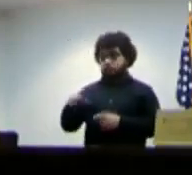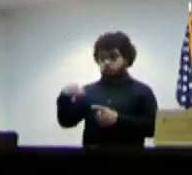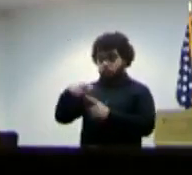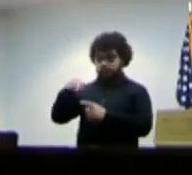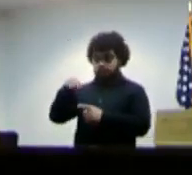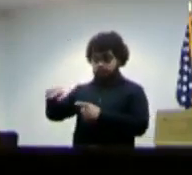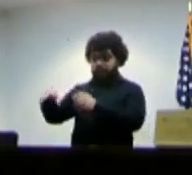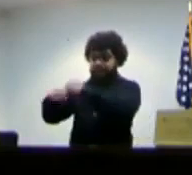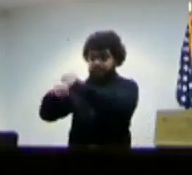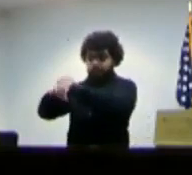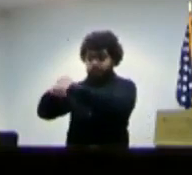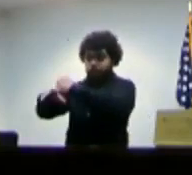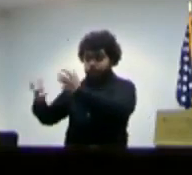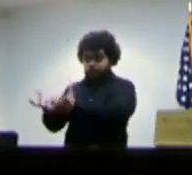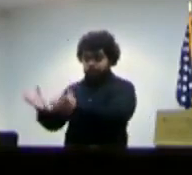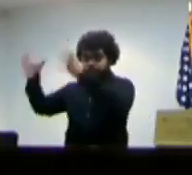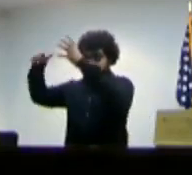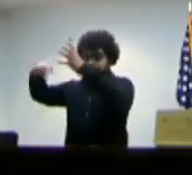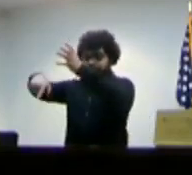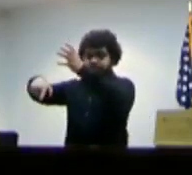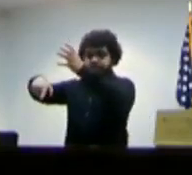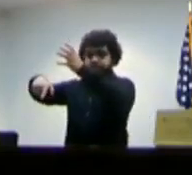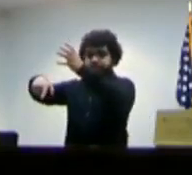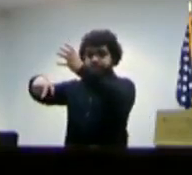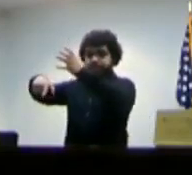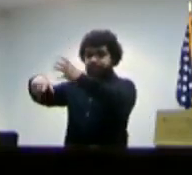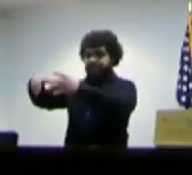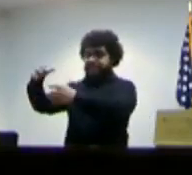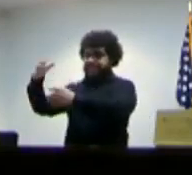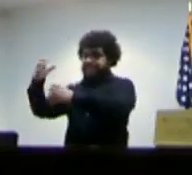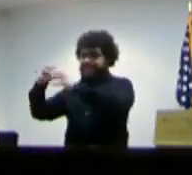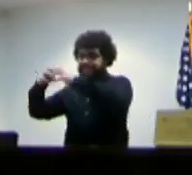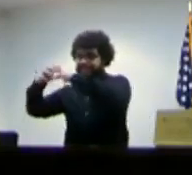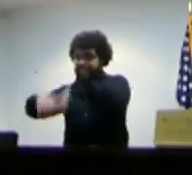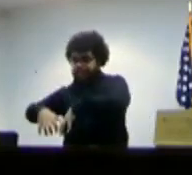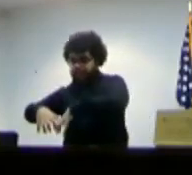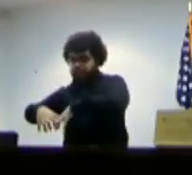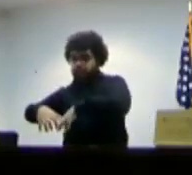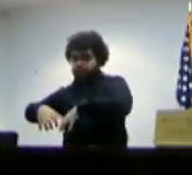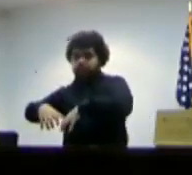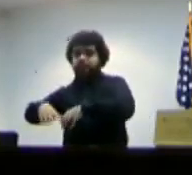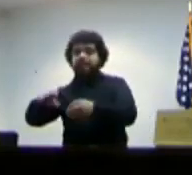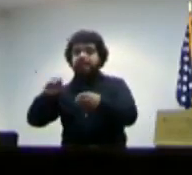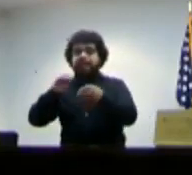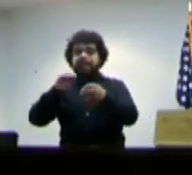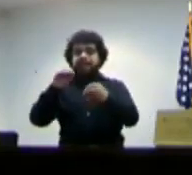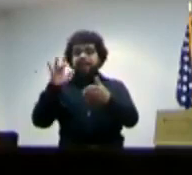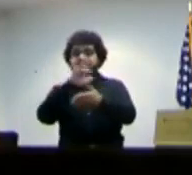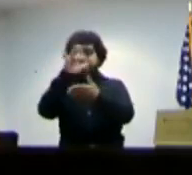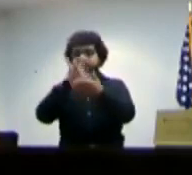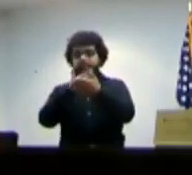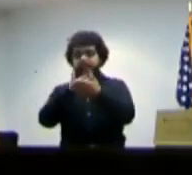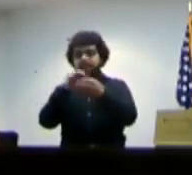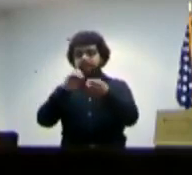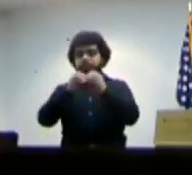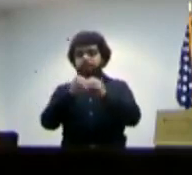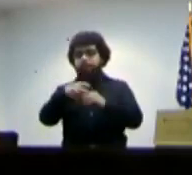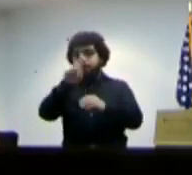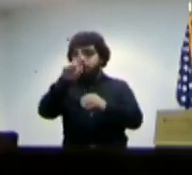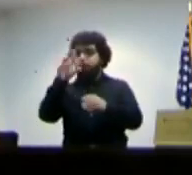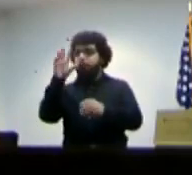alimentación salió de servicio, la unidad número uno de la central